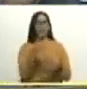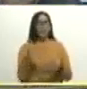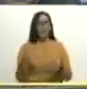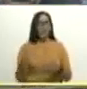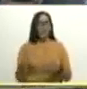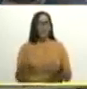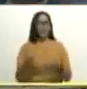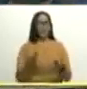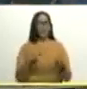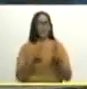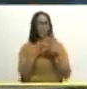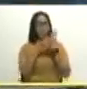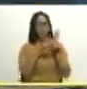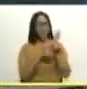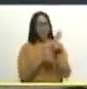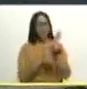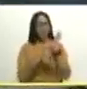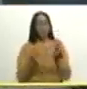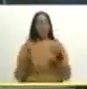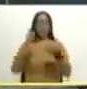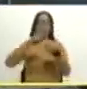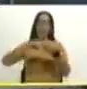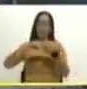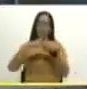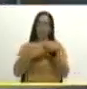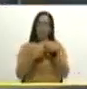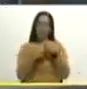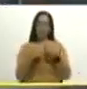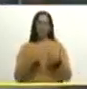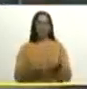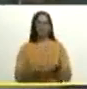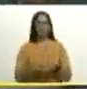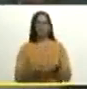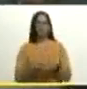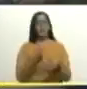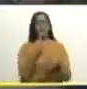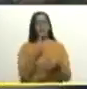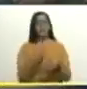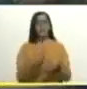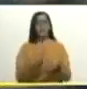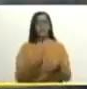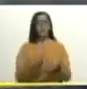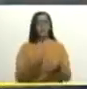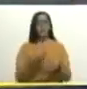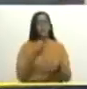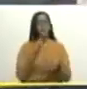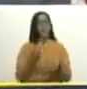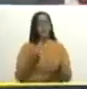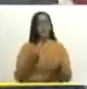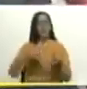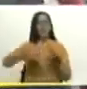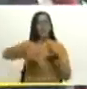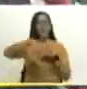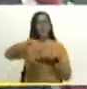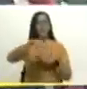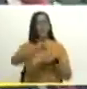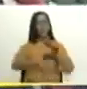su agenda y articulemos. Dicen que es mejor caminar dos